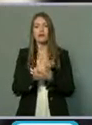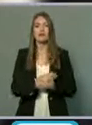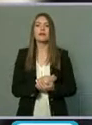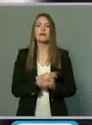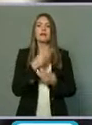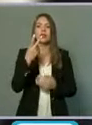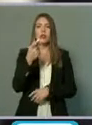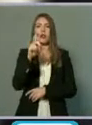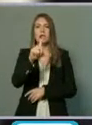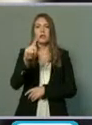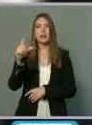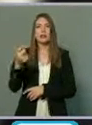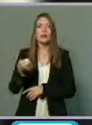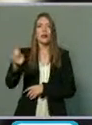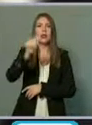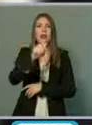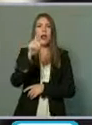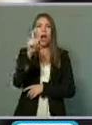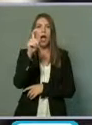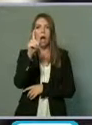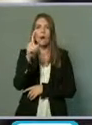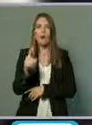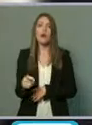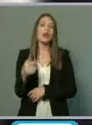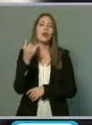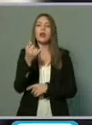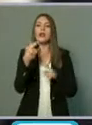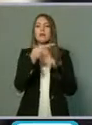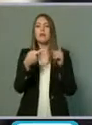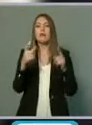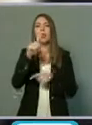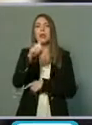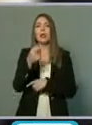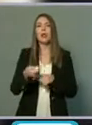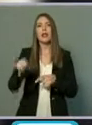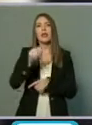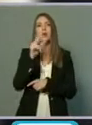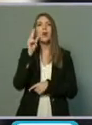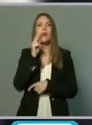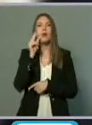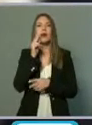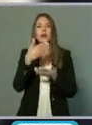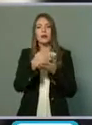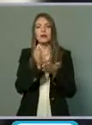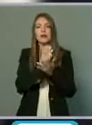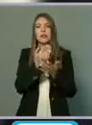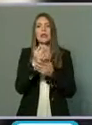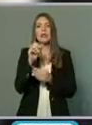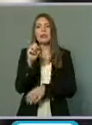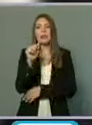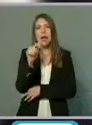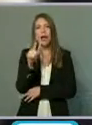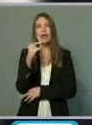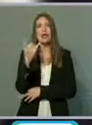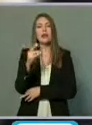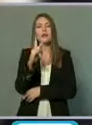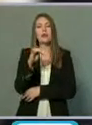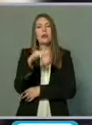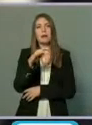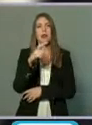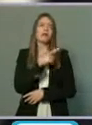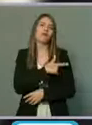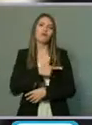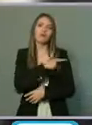sí, sí. 2 tazas de agua y también media taza de nueces picadas. Por supuesto, sal y pimienta al